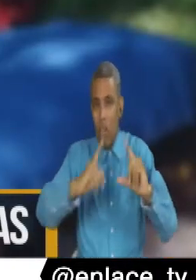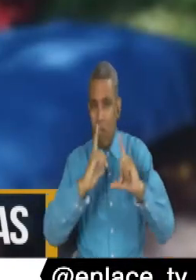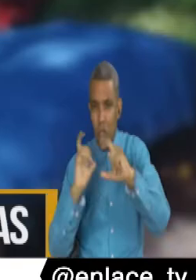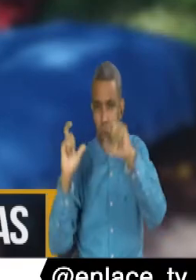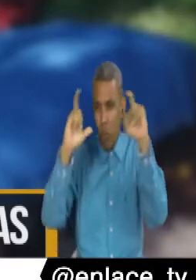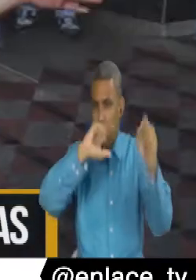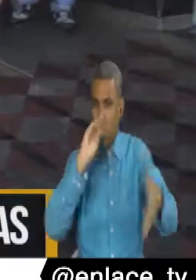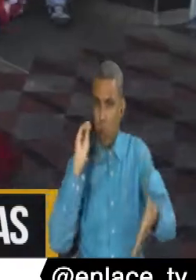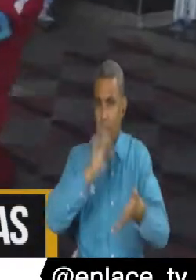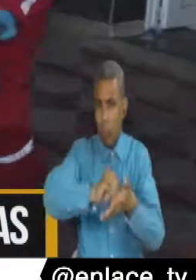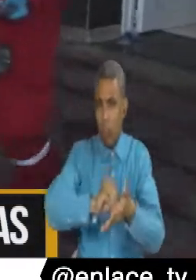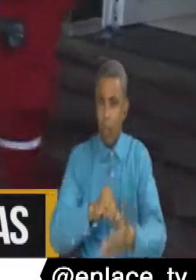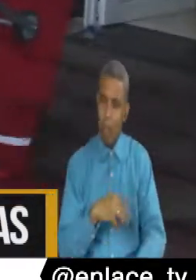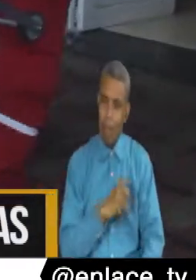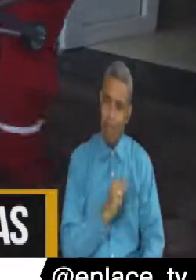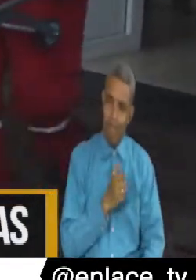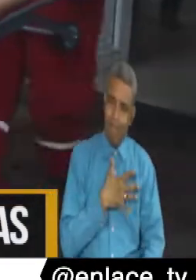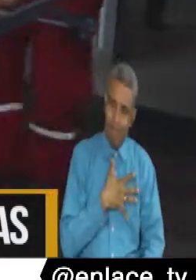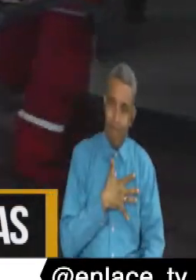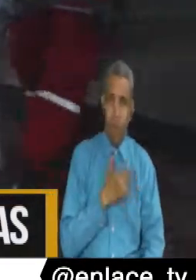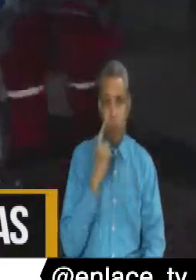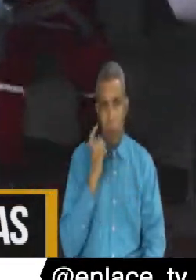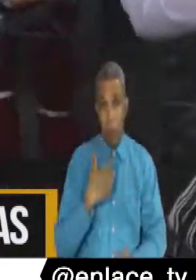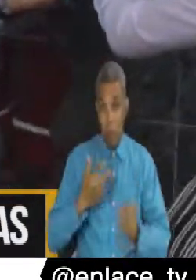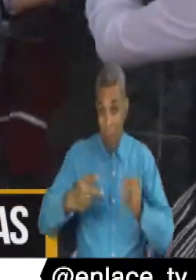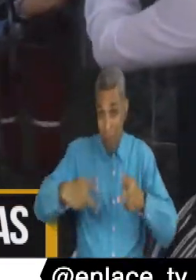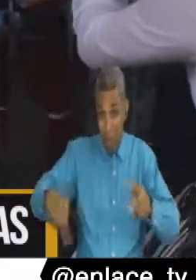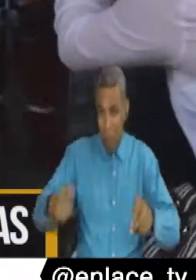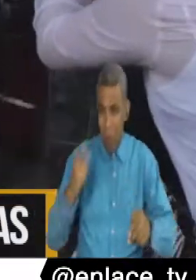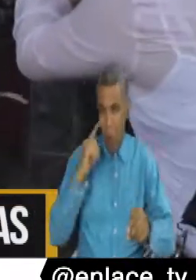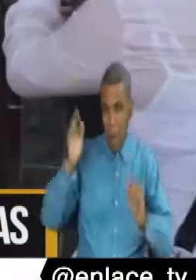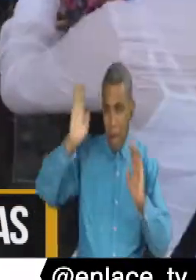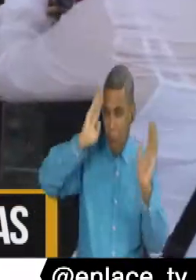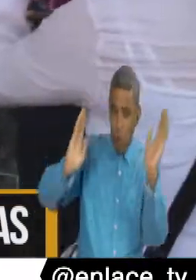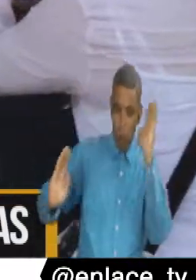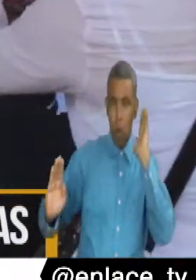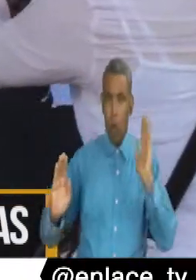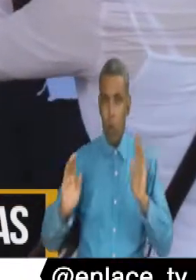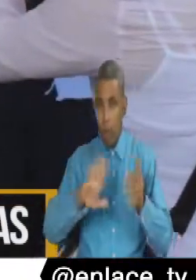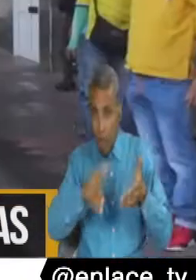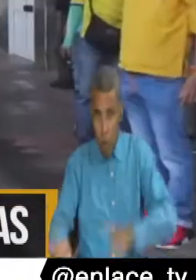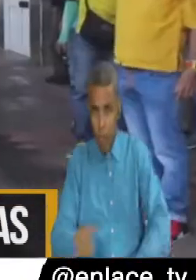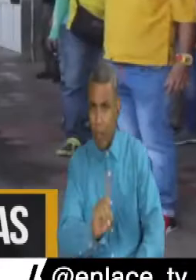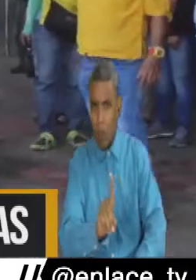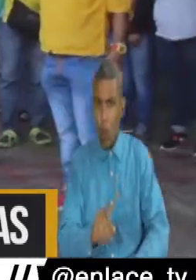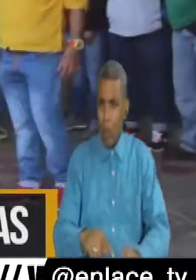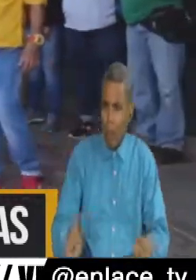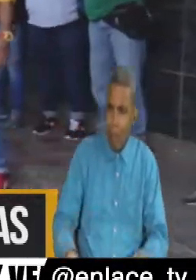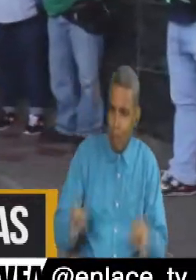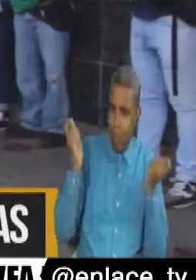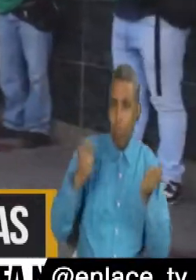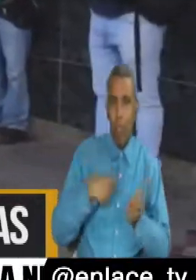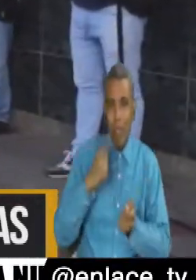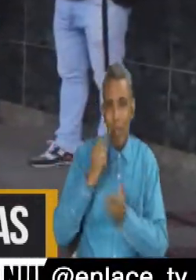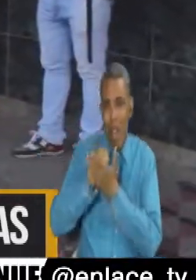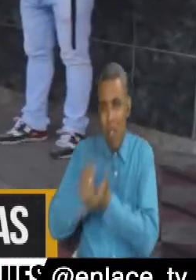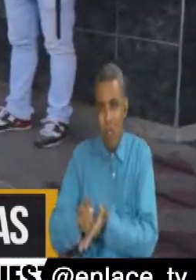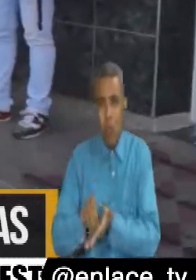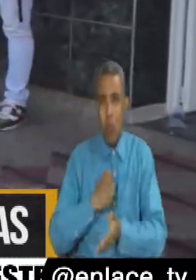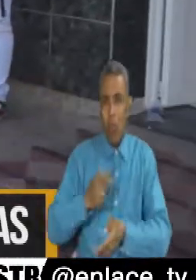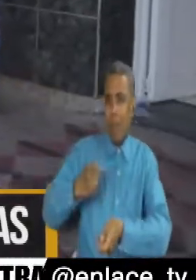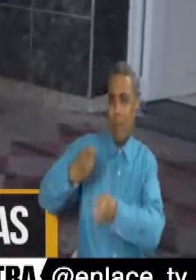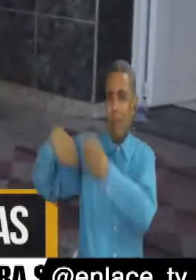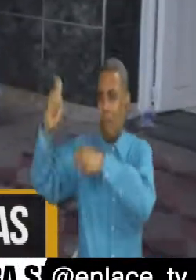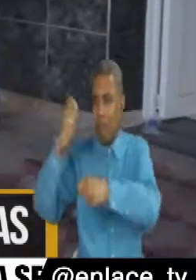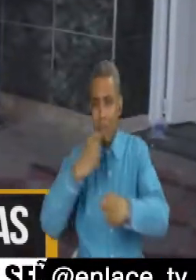familias del país. Los heridos con múltiples lesiones en su cuerpo fueron trasladados a los centros asistenciales de Barranca Bermeja para ser atendidos.